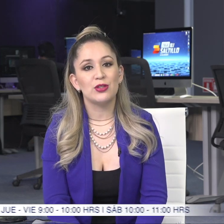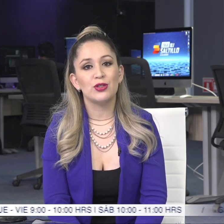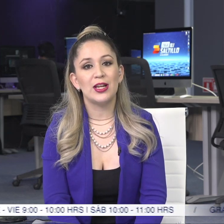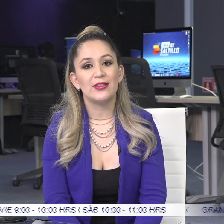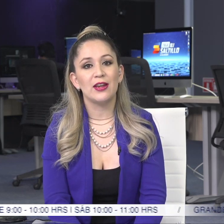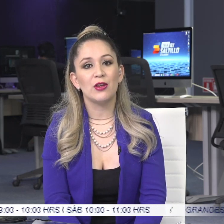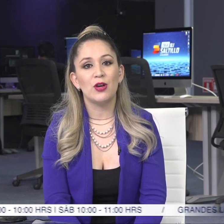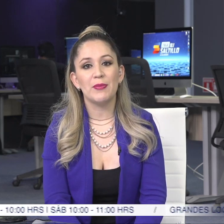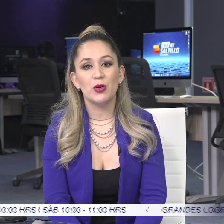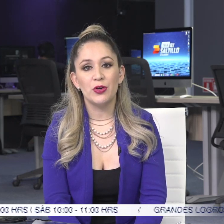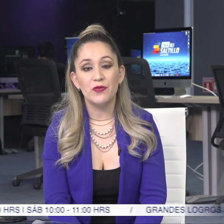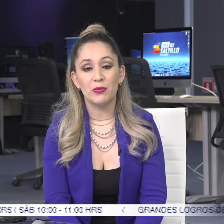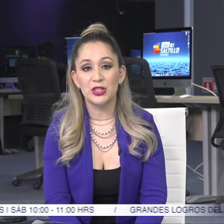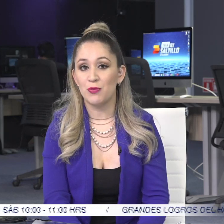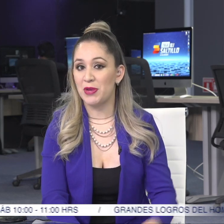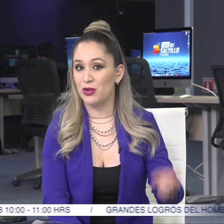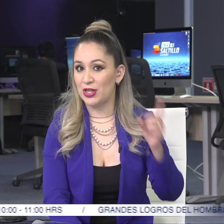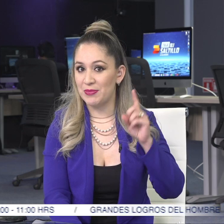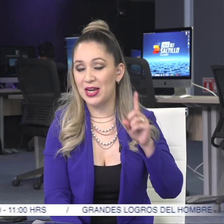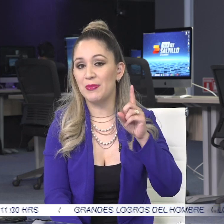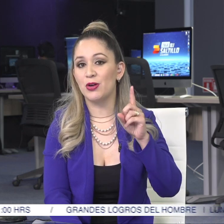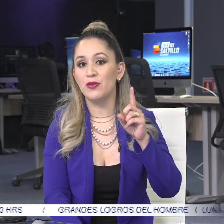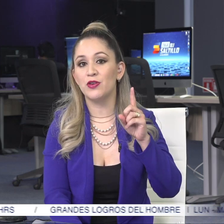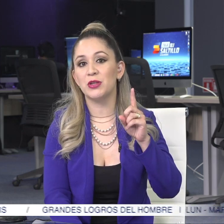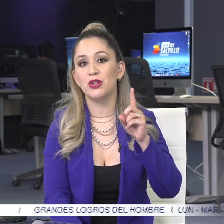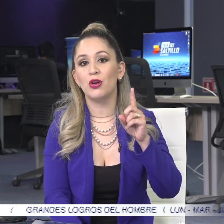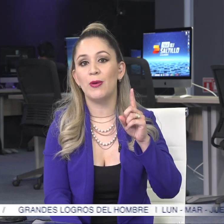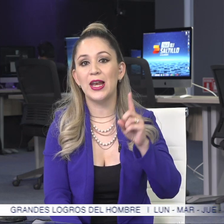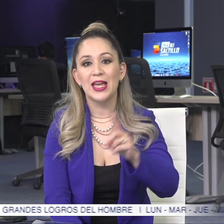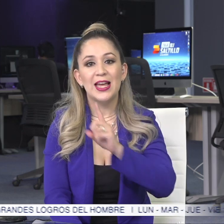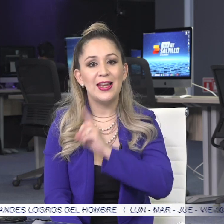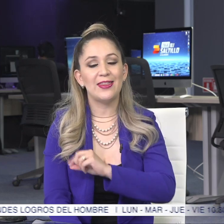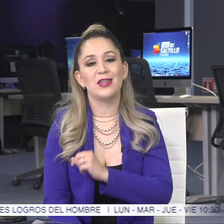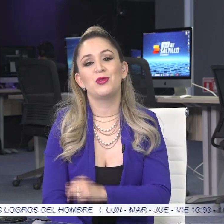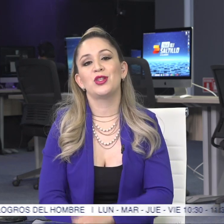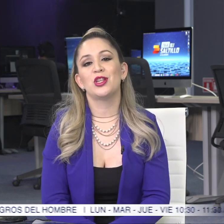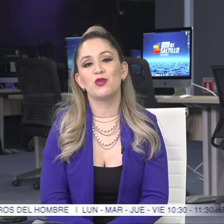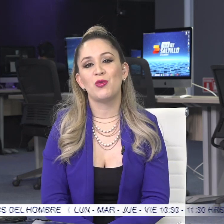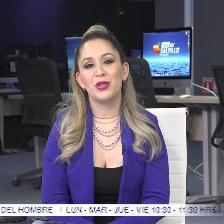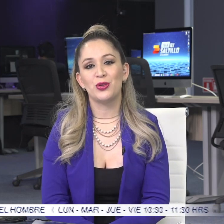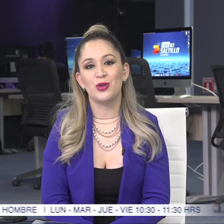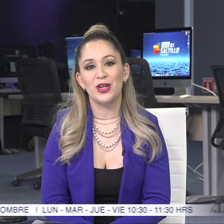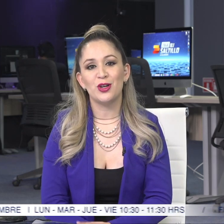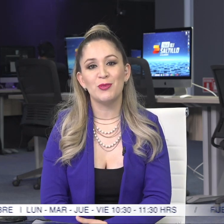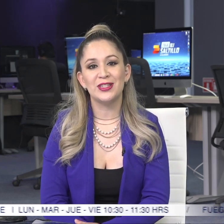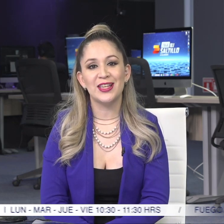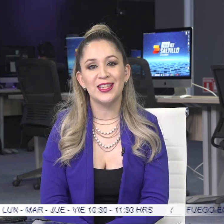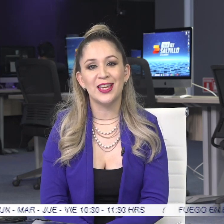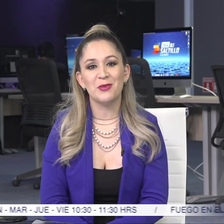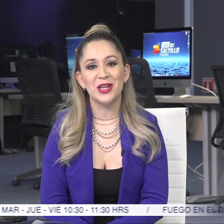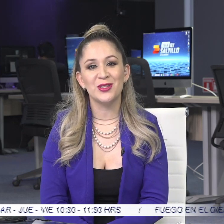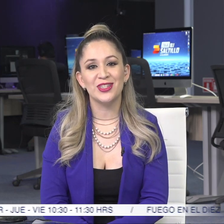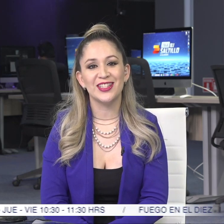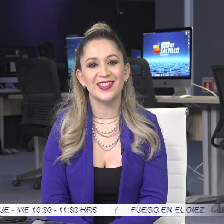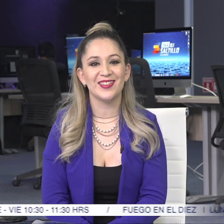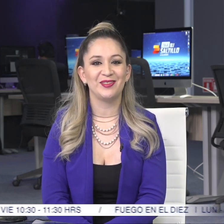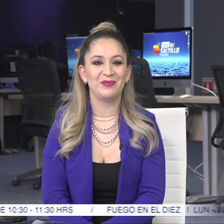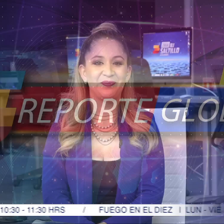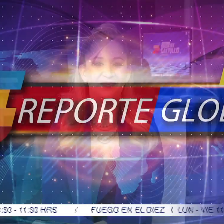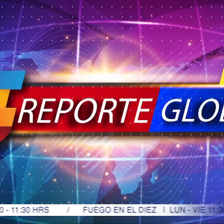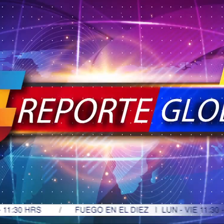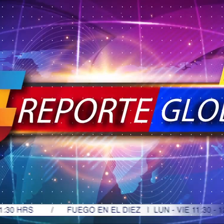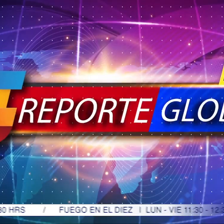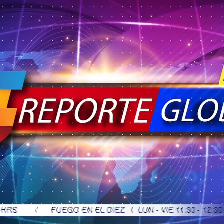punto de las dos de la tarde con la mejor información, pero también la mejor información global la tenemos en estos momentos con él. ¿Cómo estás, Edgar? Buenas noches.